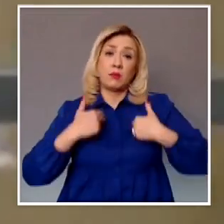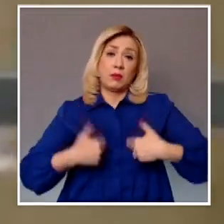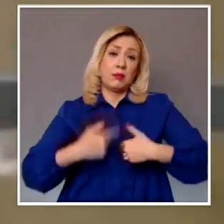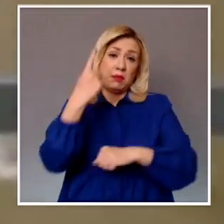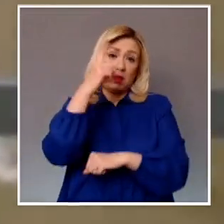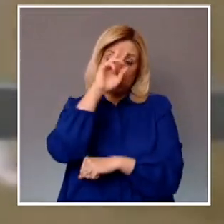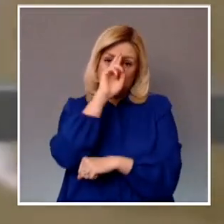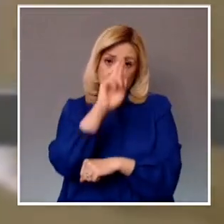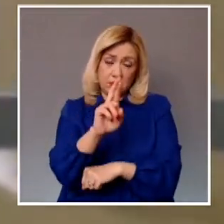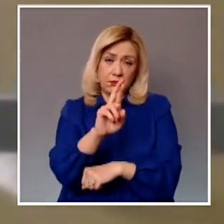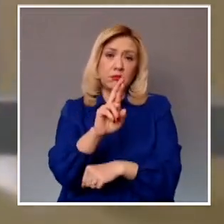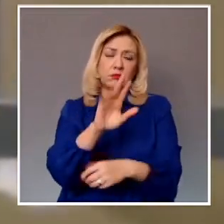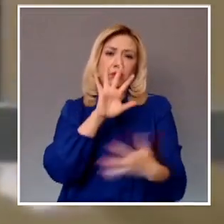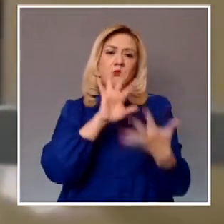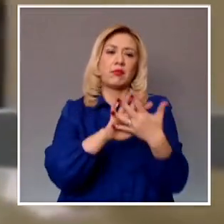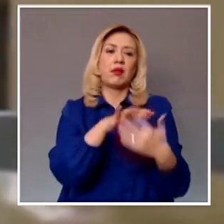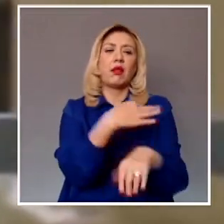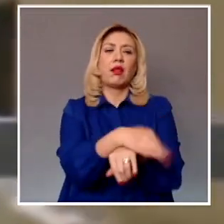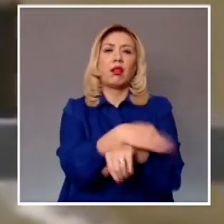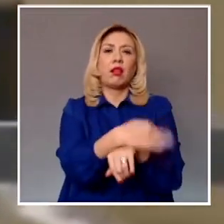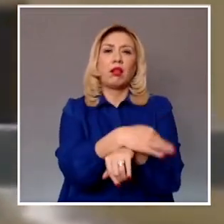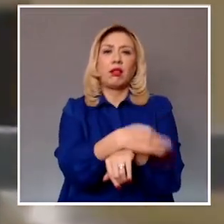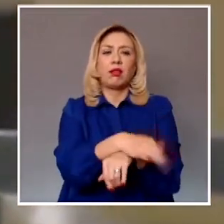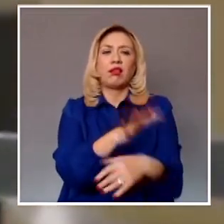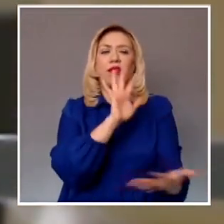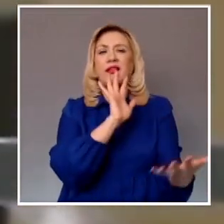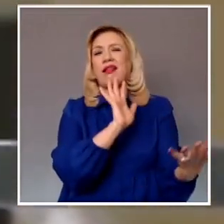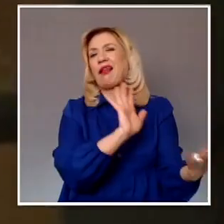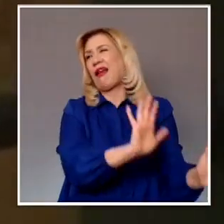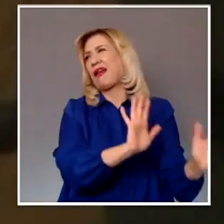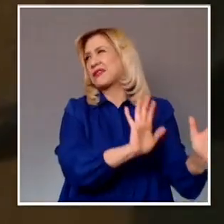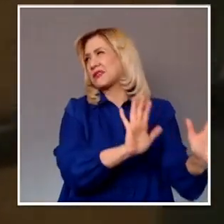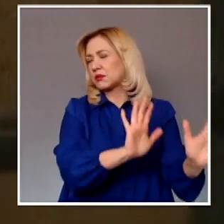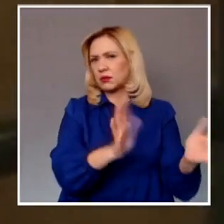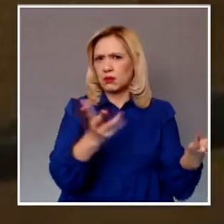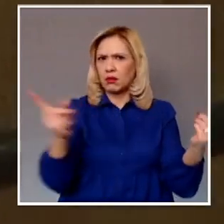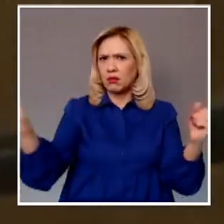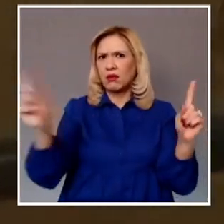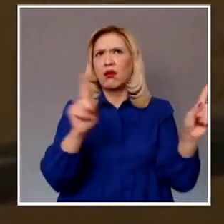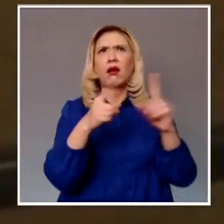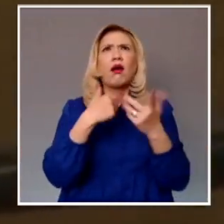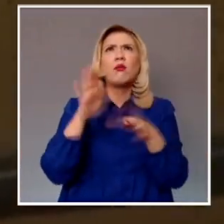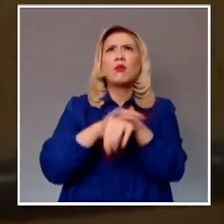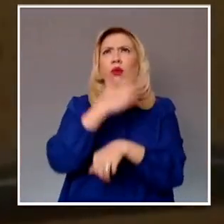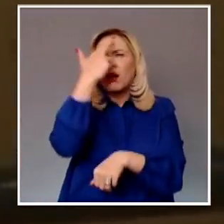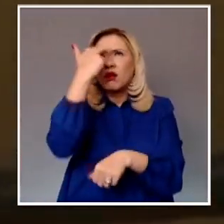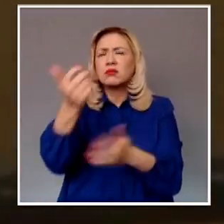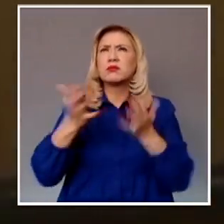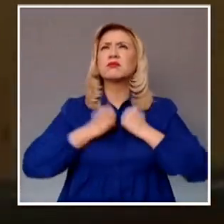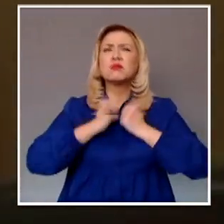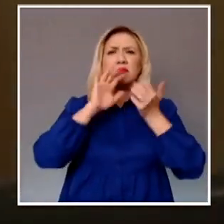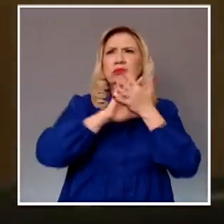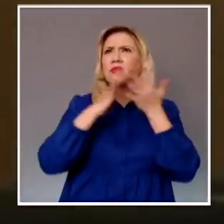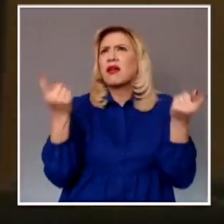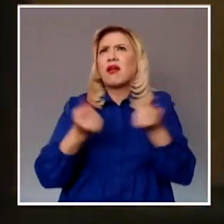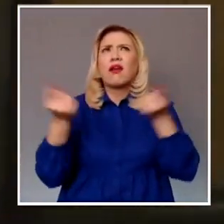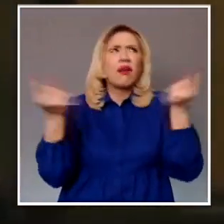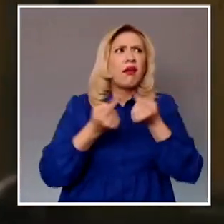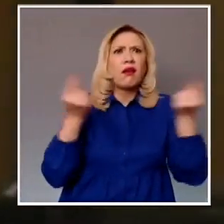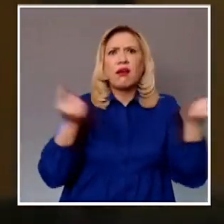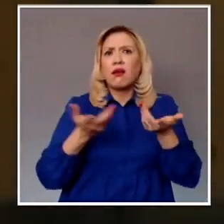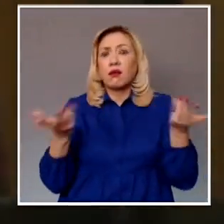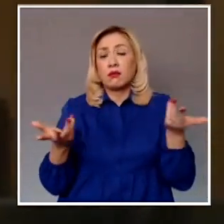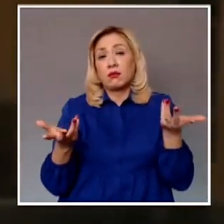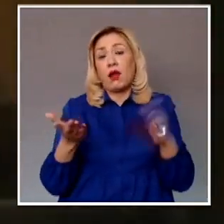brindar a las partes la posibilidad de debatir el fundamento y razones que la sustenten, implica una pena anticipada para